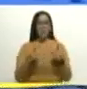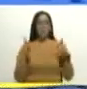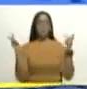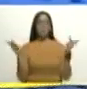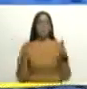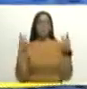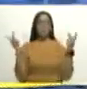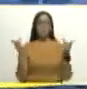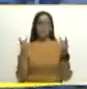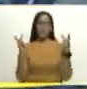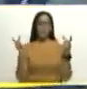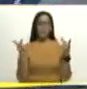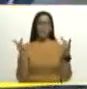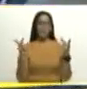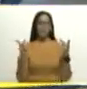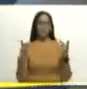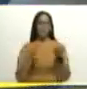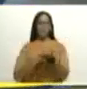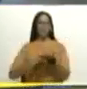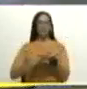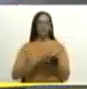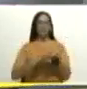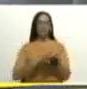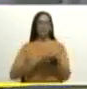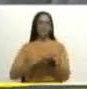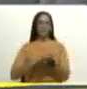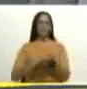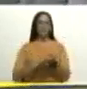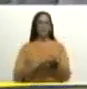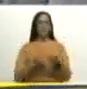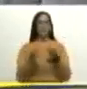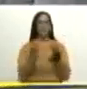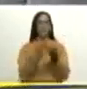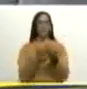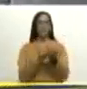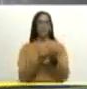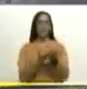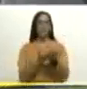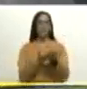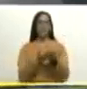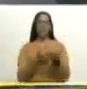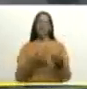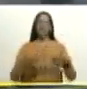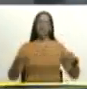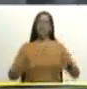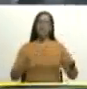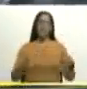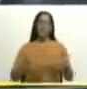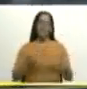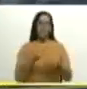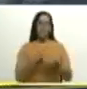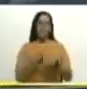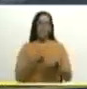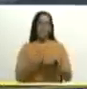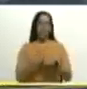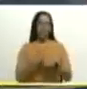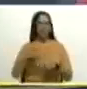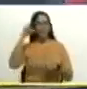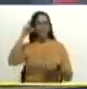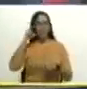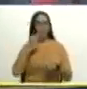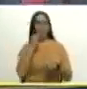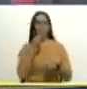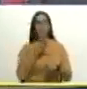próspera. Recuperar completamente la economía a través del esfuerzo, del trabajo diario, de la